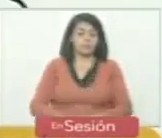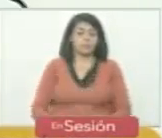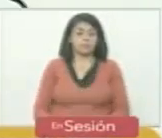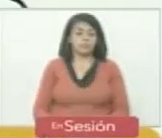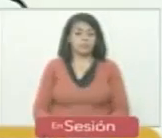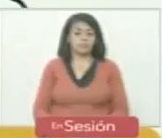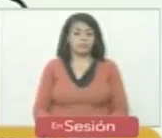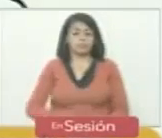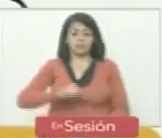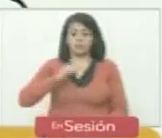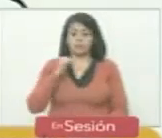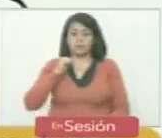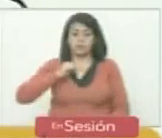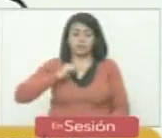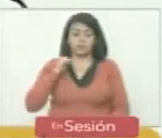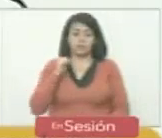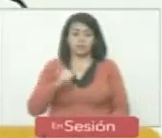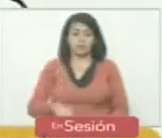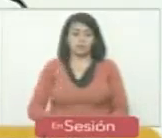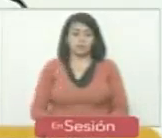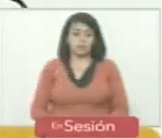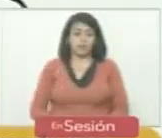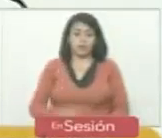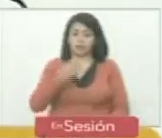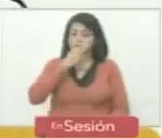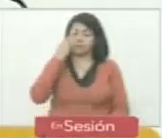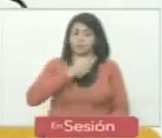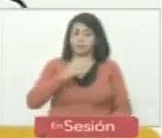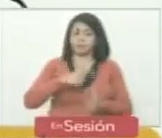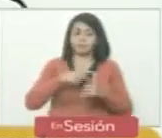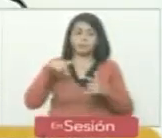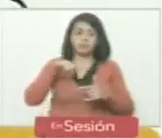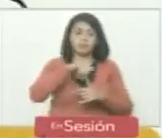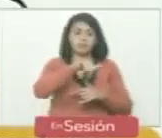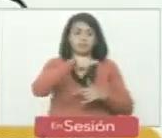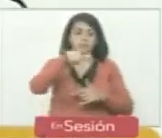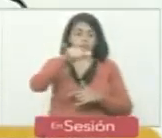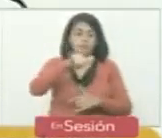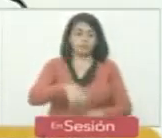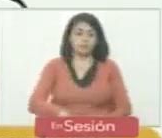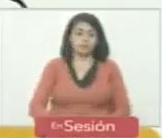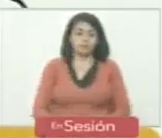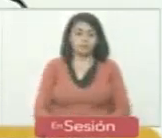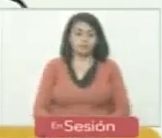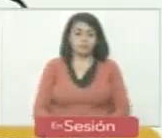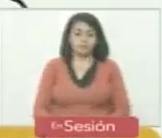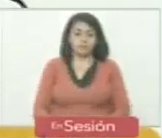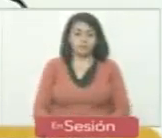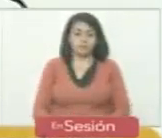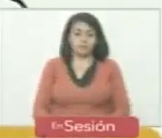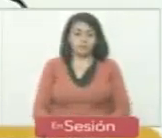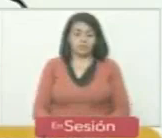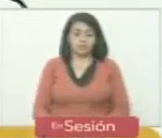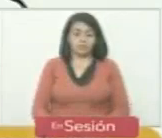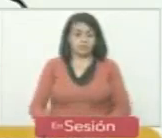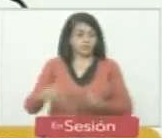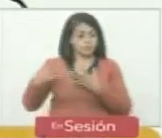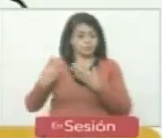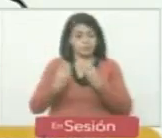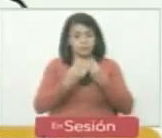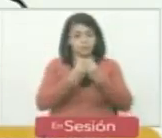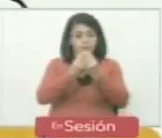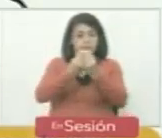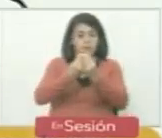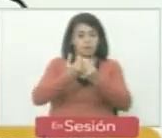la policía de seguridad aeroportuaria, quienes los conducen a la